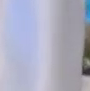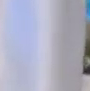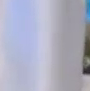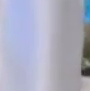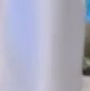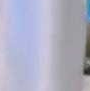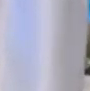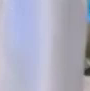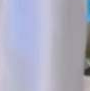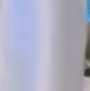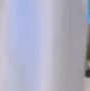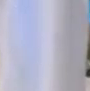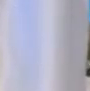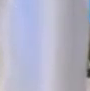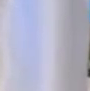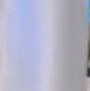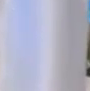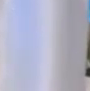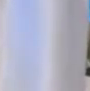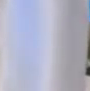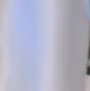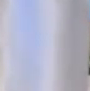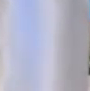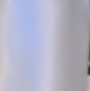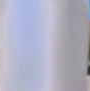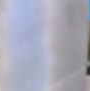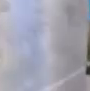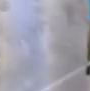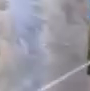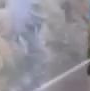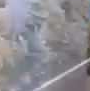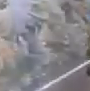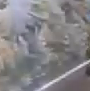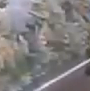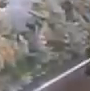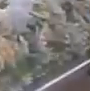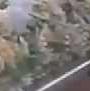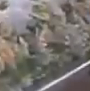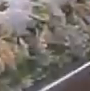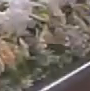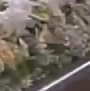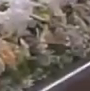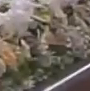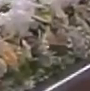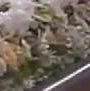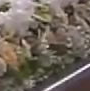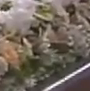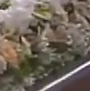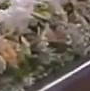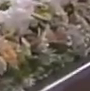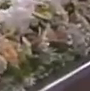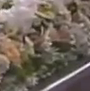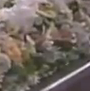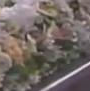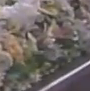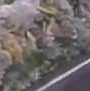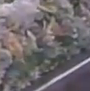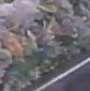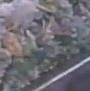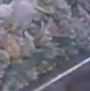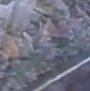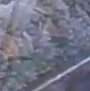para celebrar hoy la fiesta del Beato José Gregorio, los bendiga, los proteja y los confirme en su